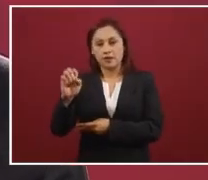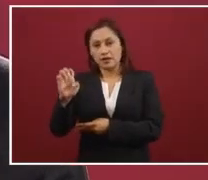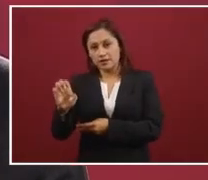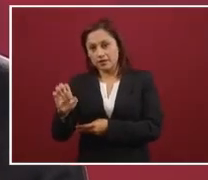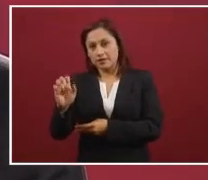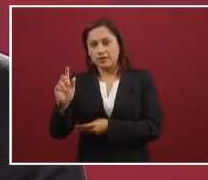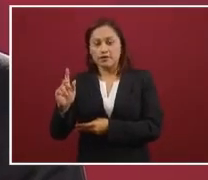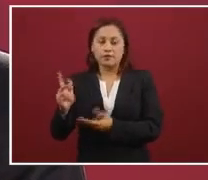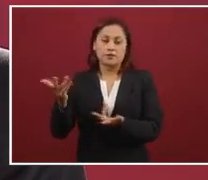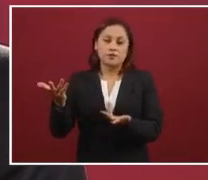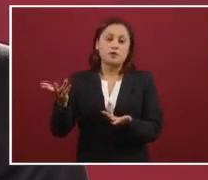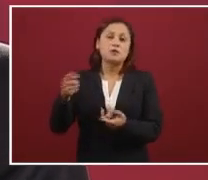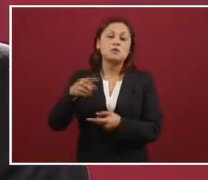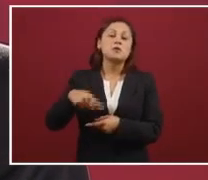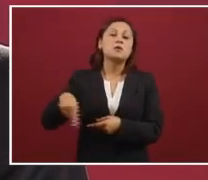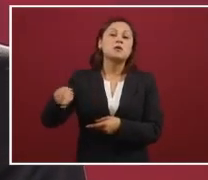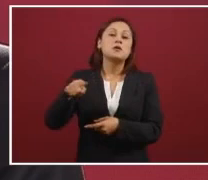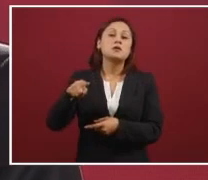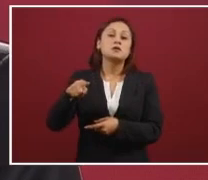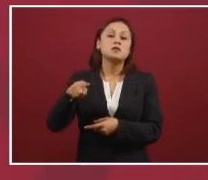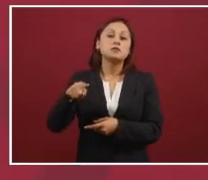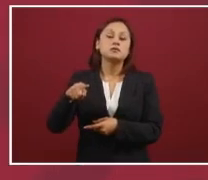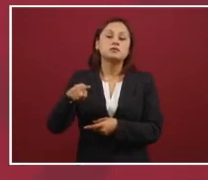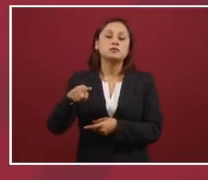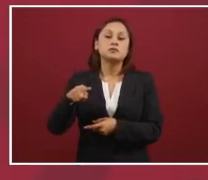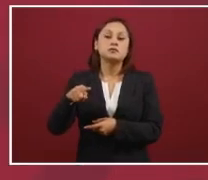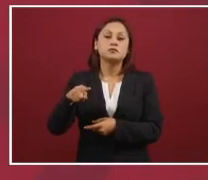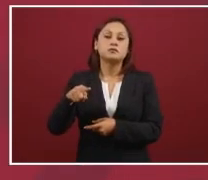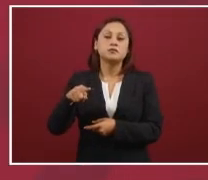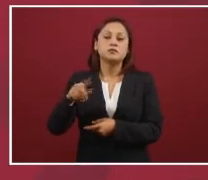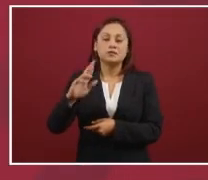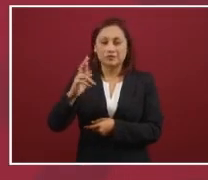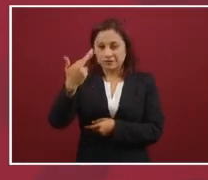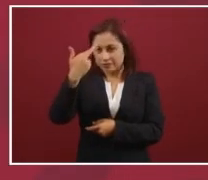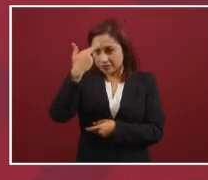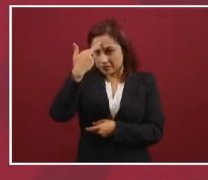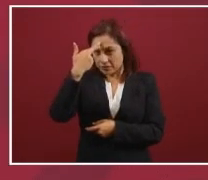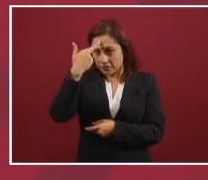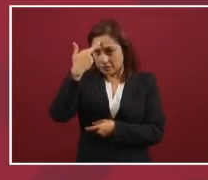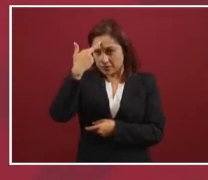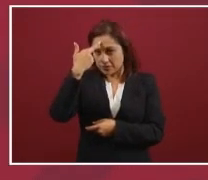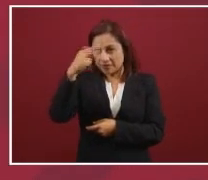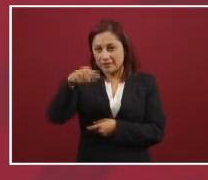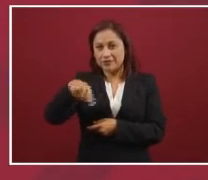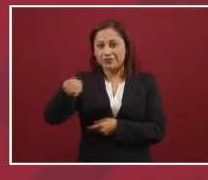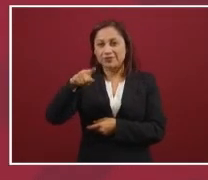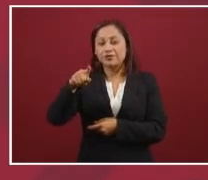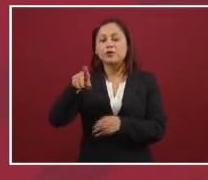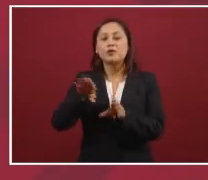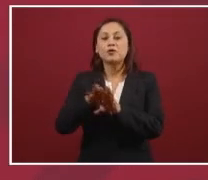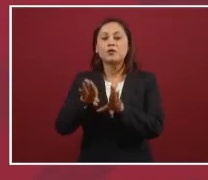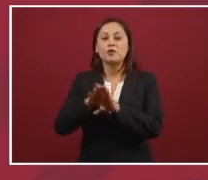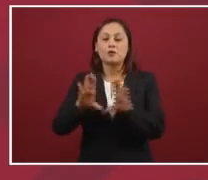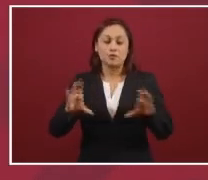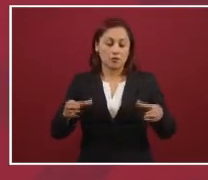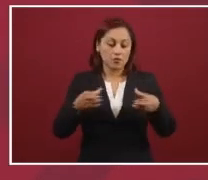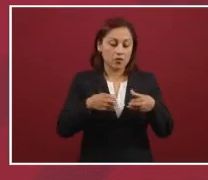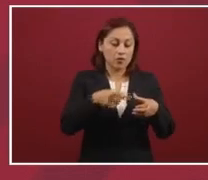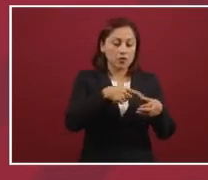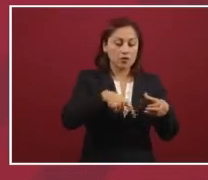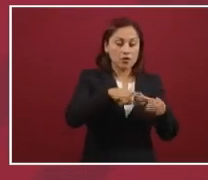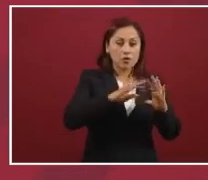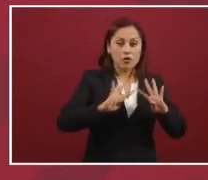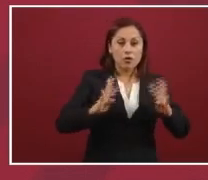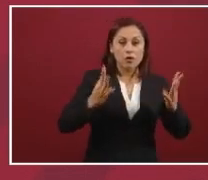integraron los del Consejo del Instituto Electoral, cómo se integró